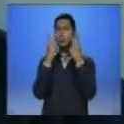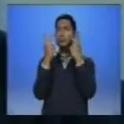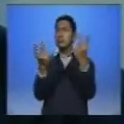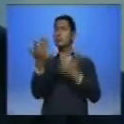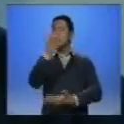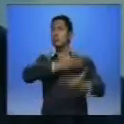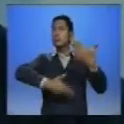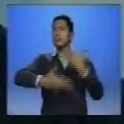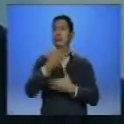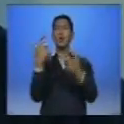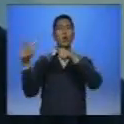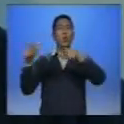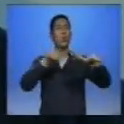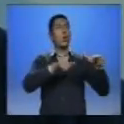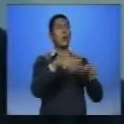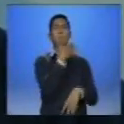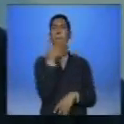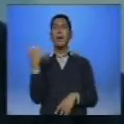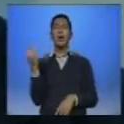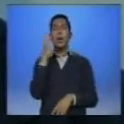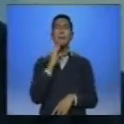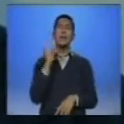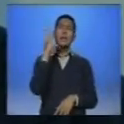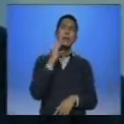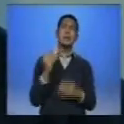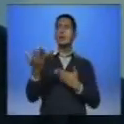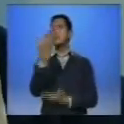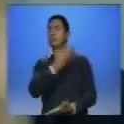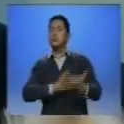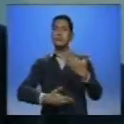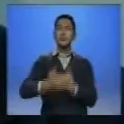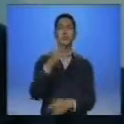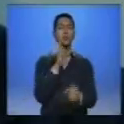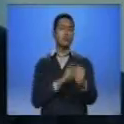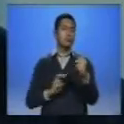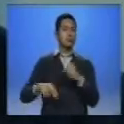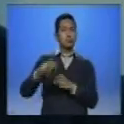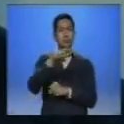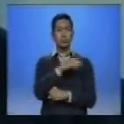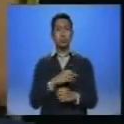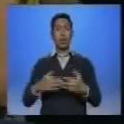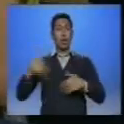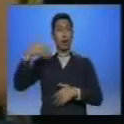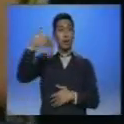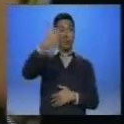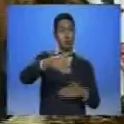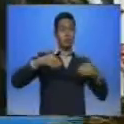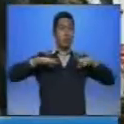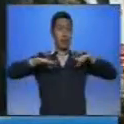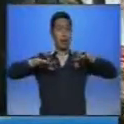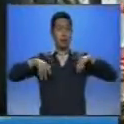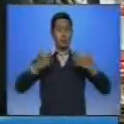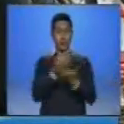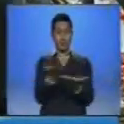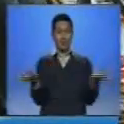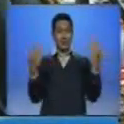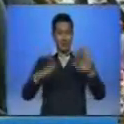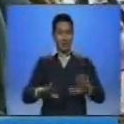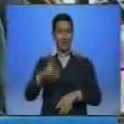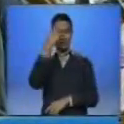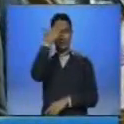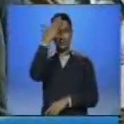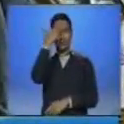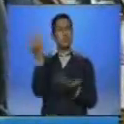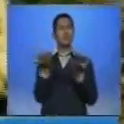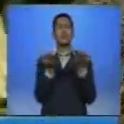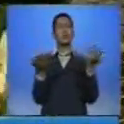intercambio de experiencias que comentábamos, disfrutar del turismo y preparar las próximas vacaciones. Otra forma de conquistar a los turistas es